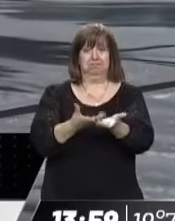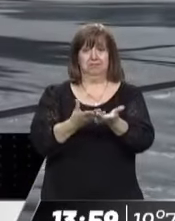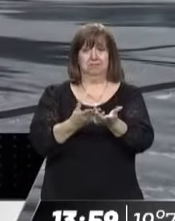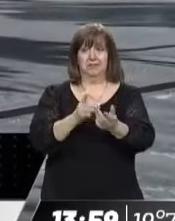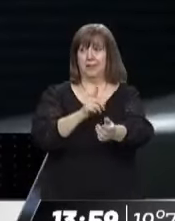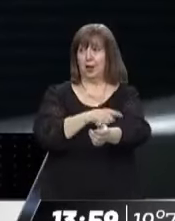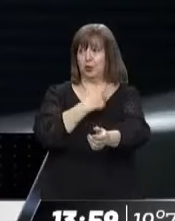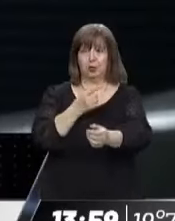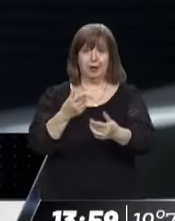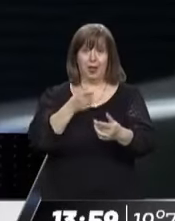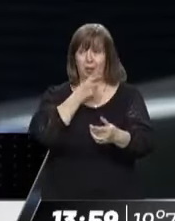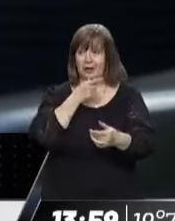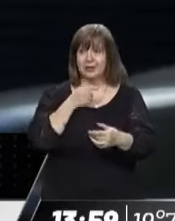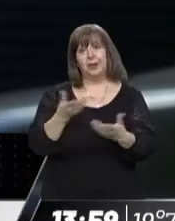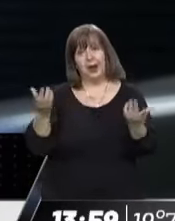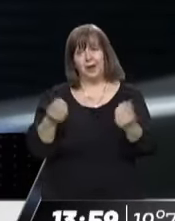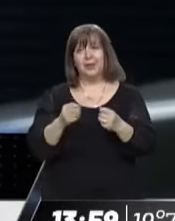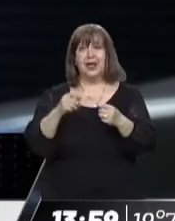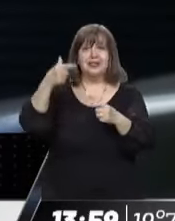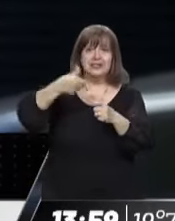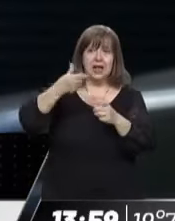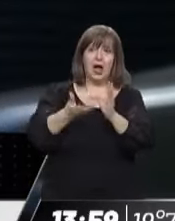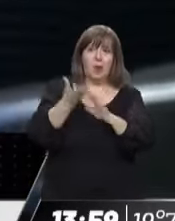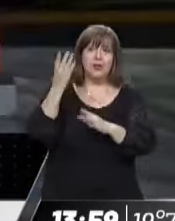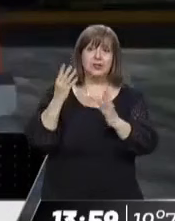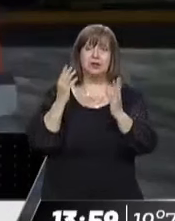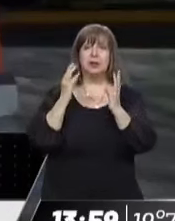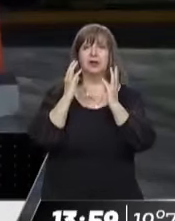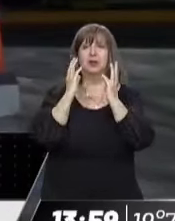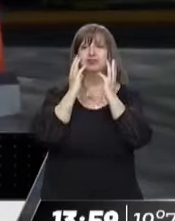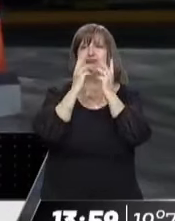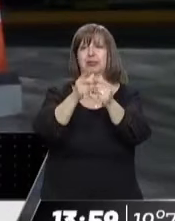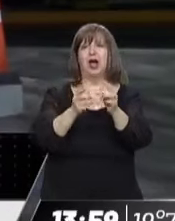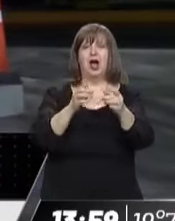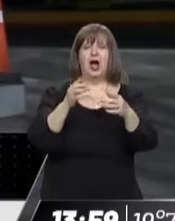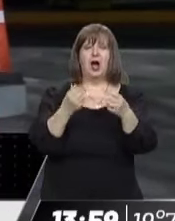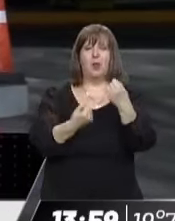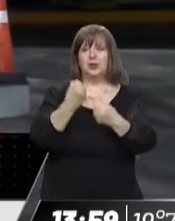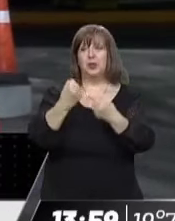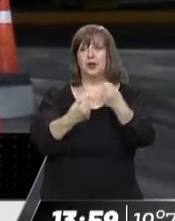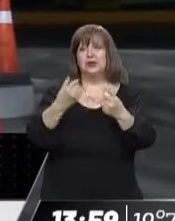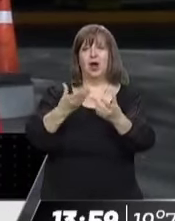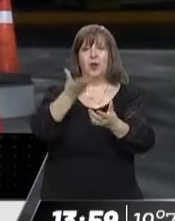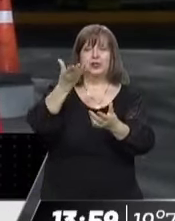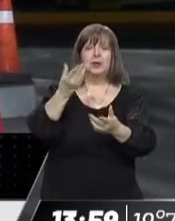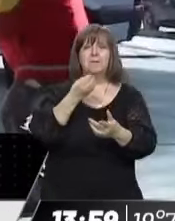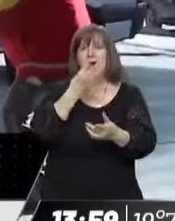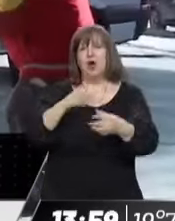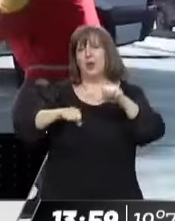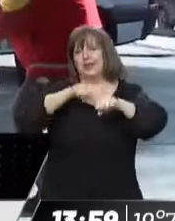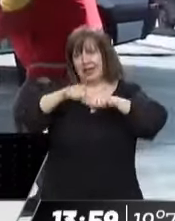todo. Aumenta el combustible y ahí aumenta absolutamente todo. Tratar tampoco de no usar el auto, andar en bici, buscar otros